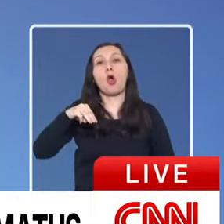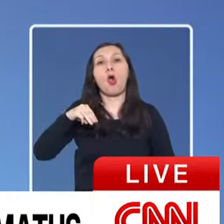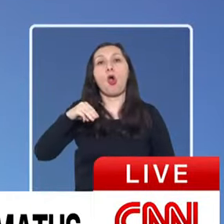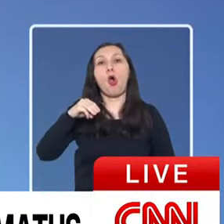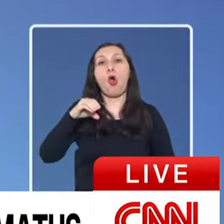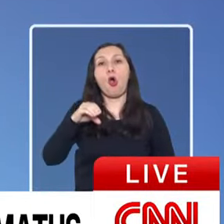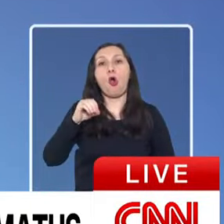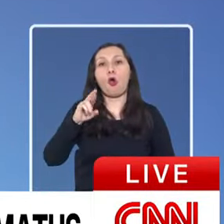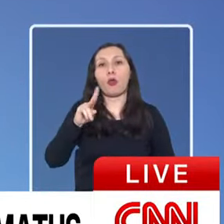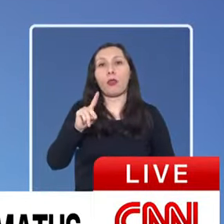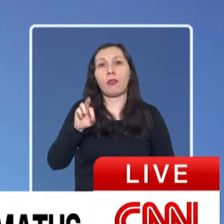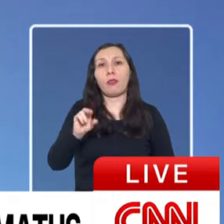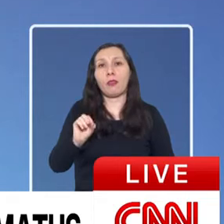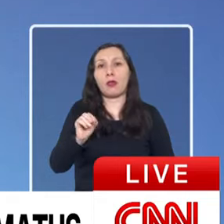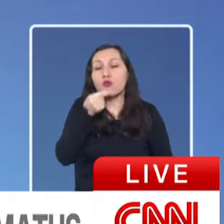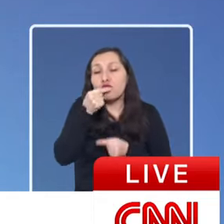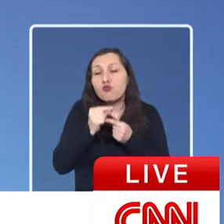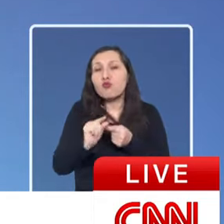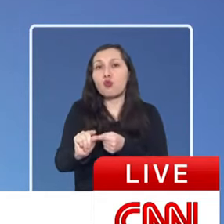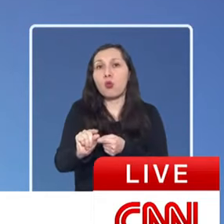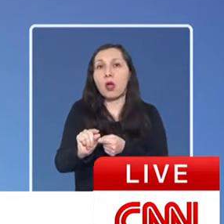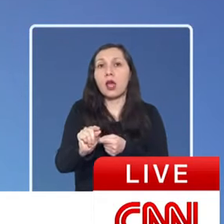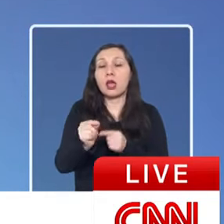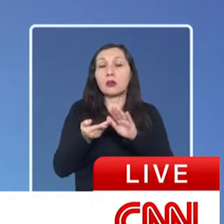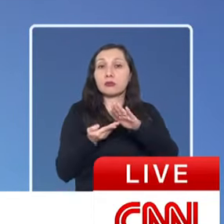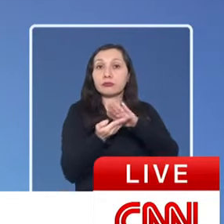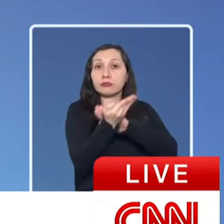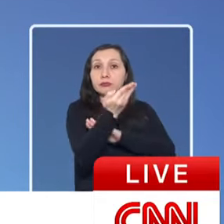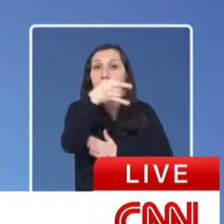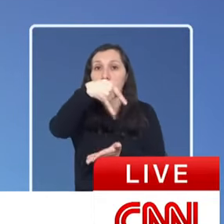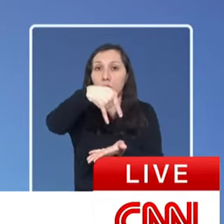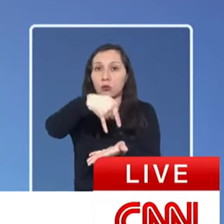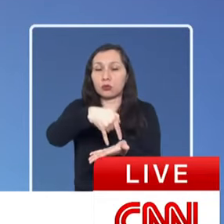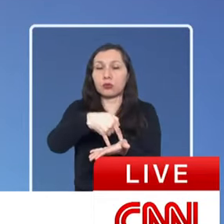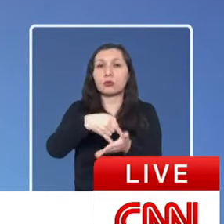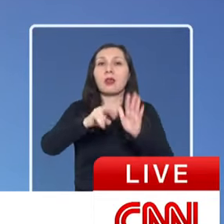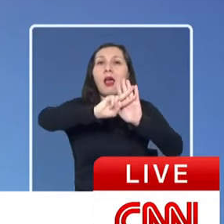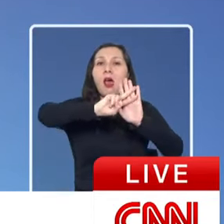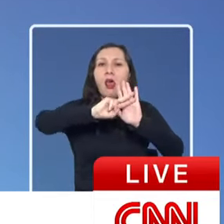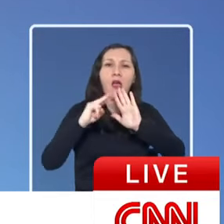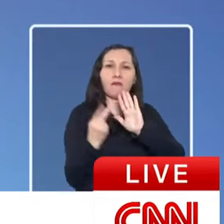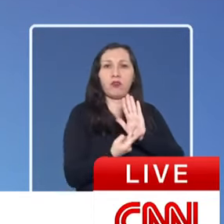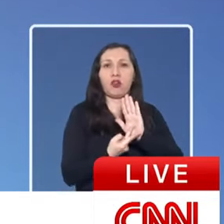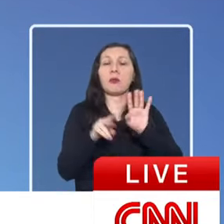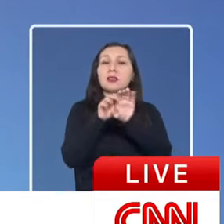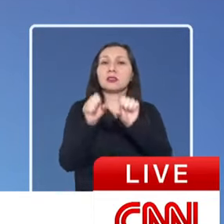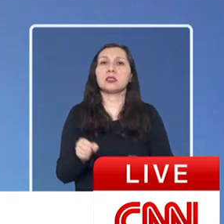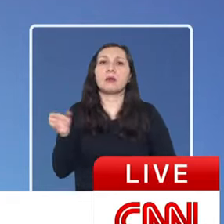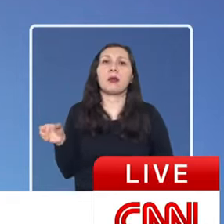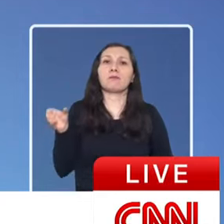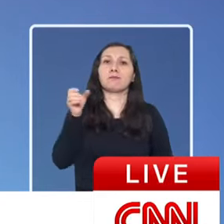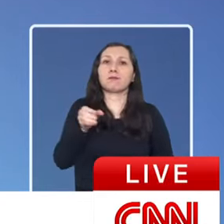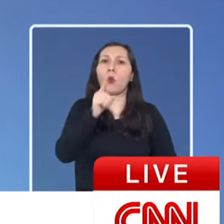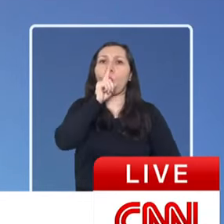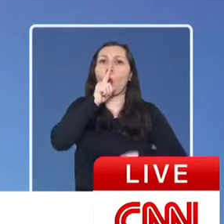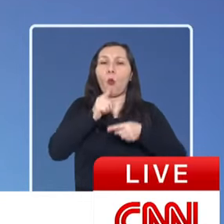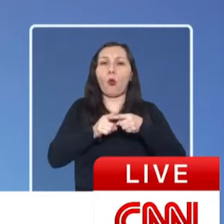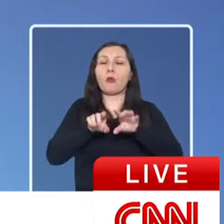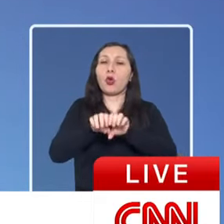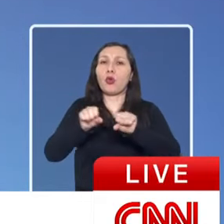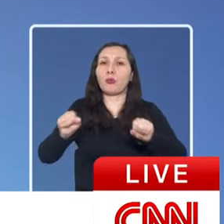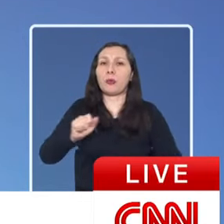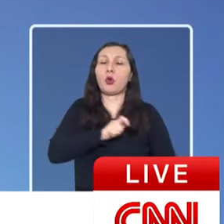Estamos prontos a poder ingresar ante el Congreso Nacional la reforma al sistema de nombramientos comprometida